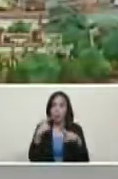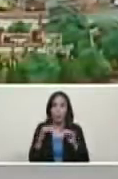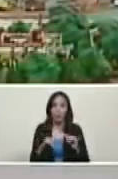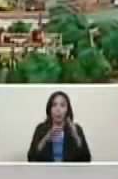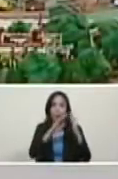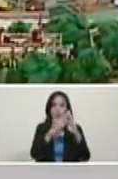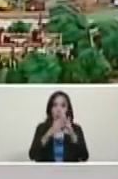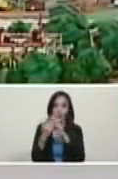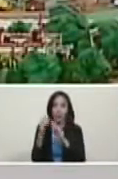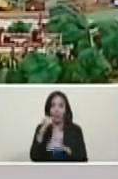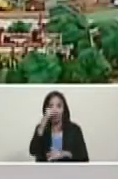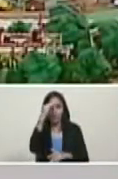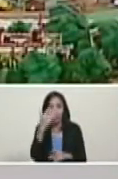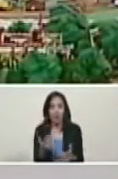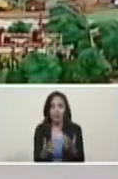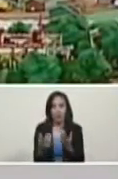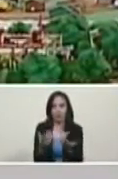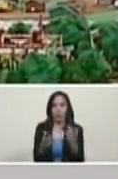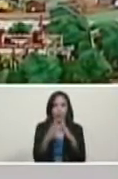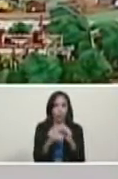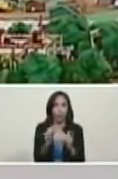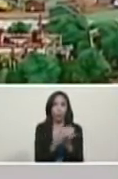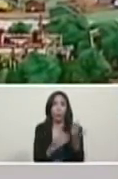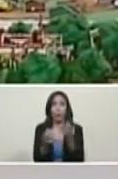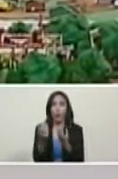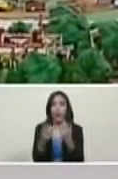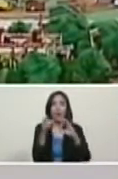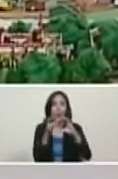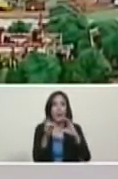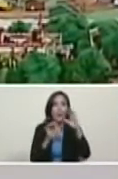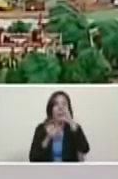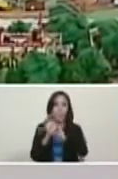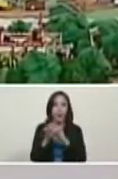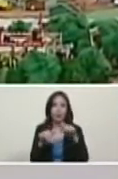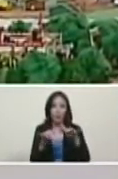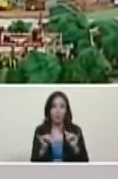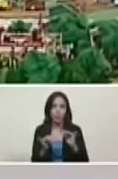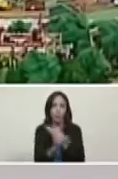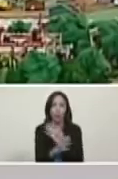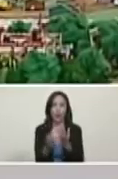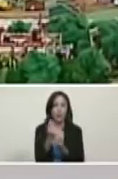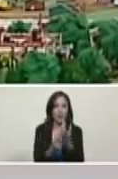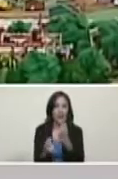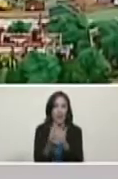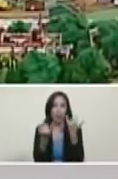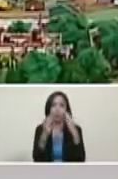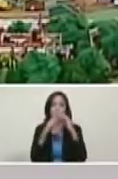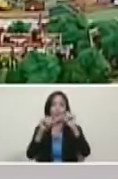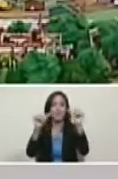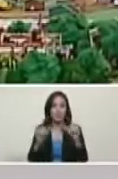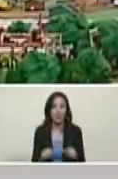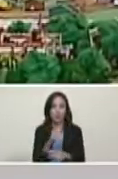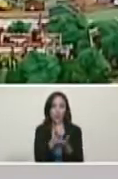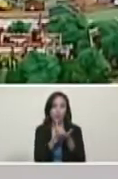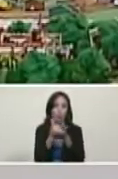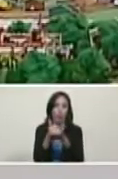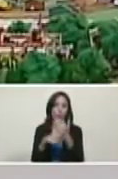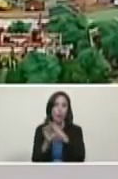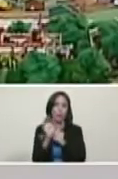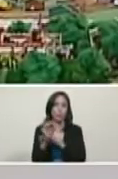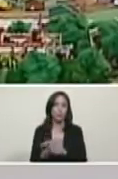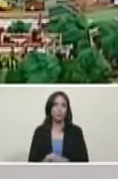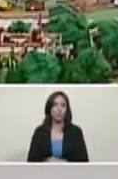comunidades sabe cuánto le llega a través del carnet de la patria con todo el sistema de protección que ha creado la revolución bolivariana. En